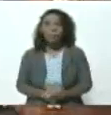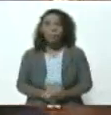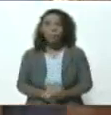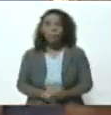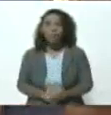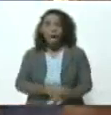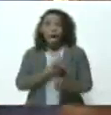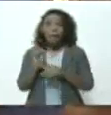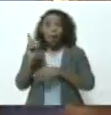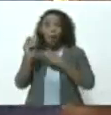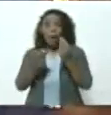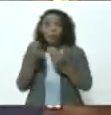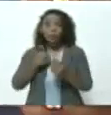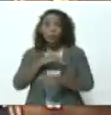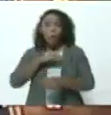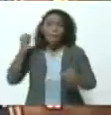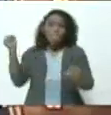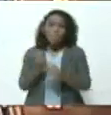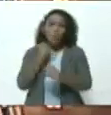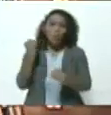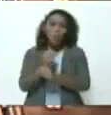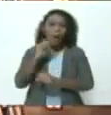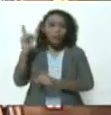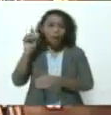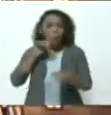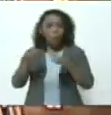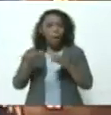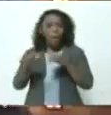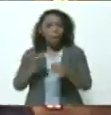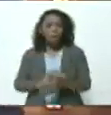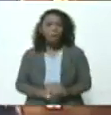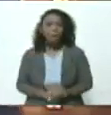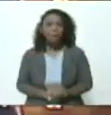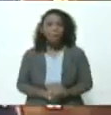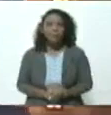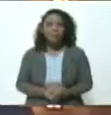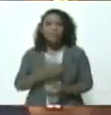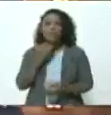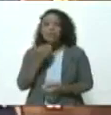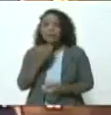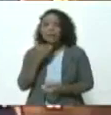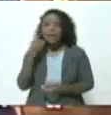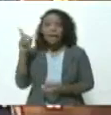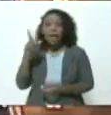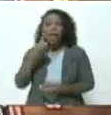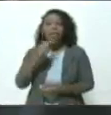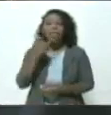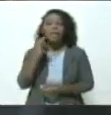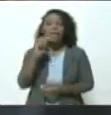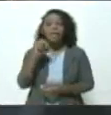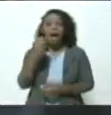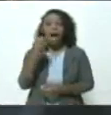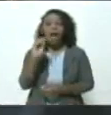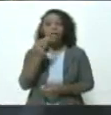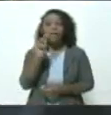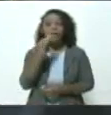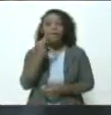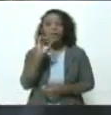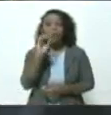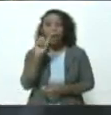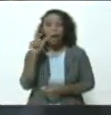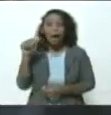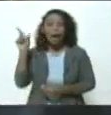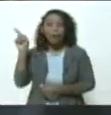Así como trabajamos en Cojedes, cerca de Tinaquillo, en el caso de